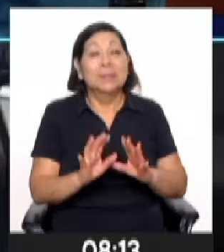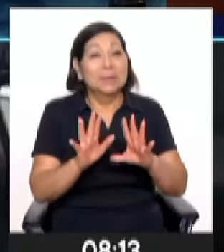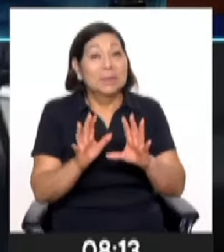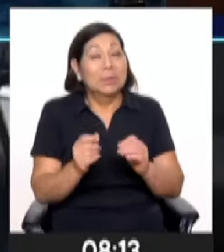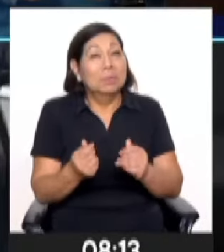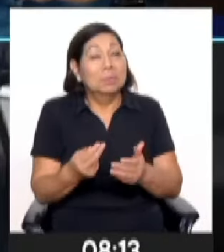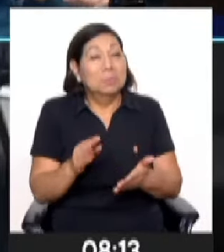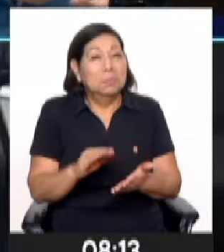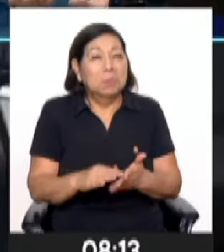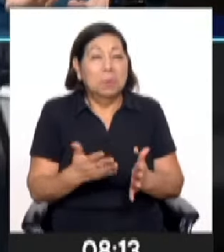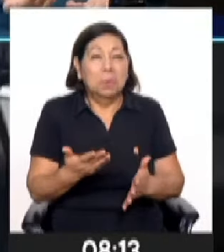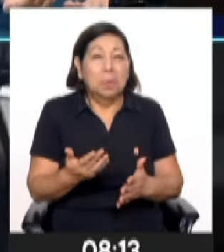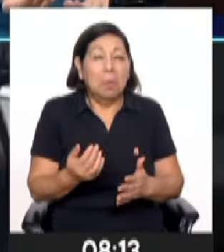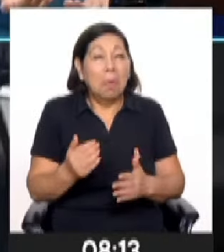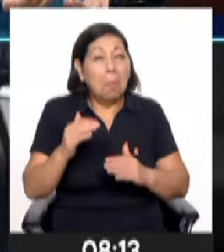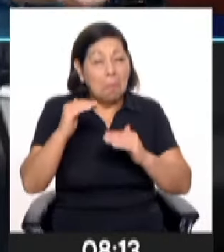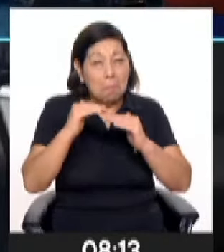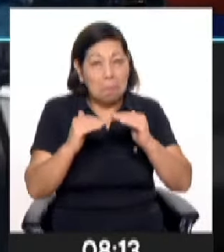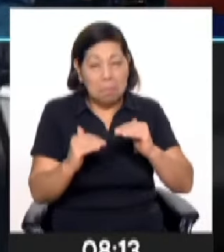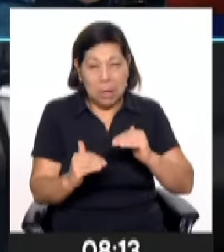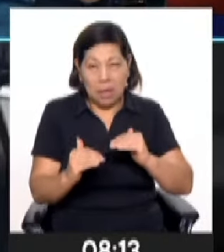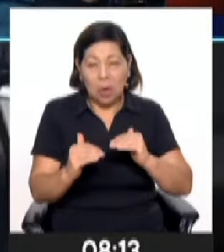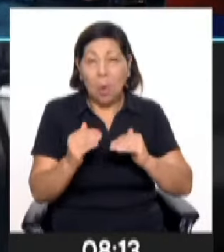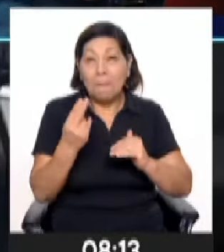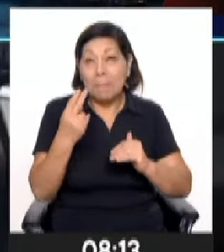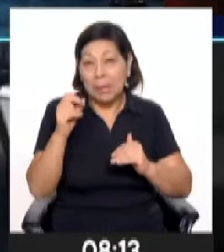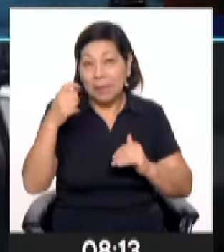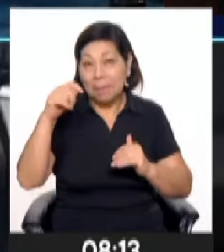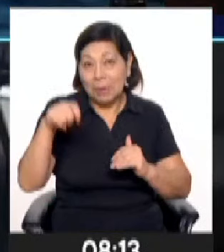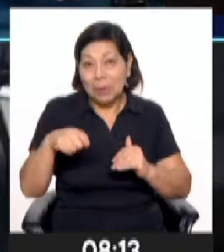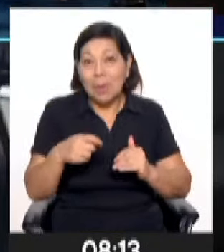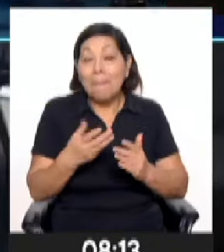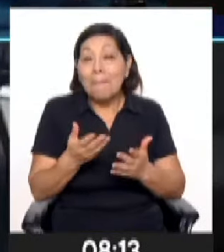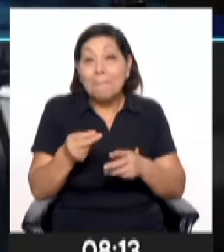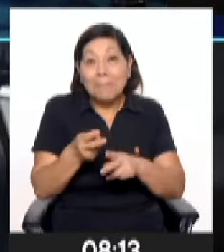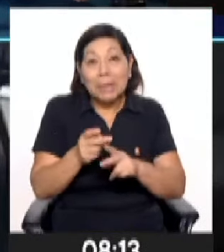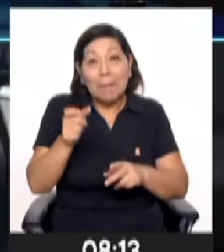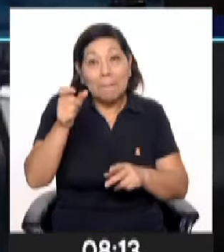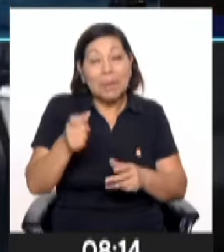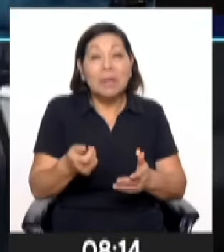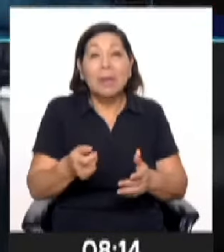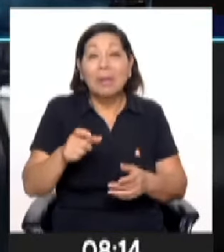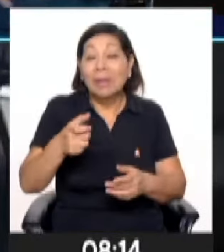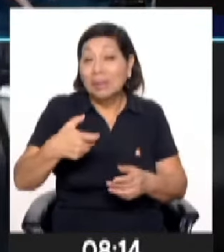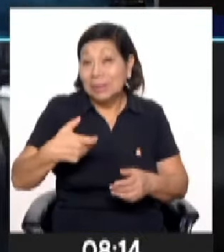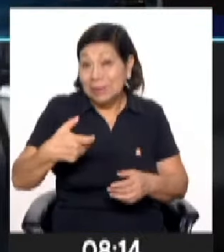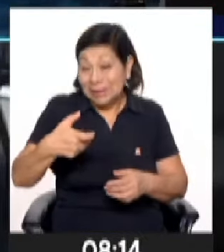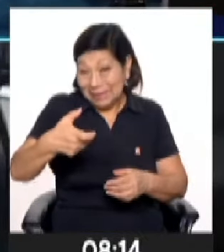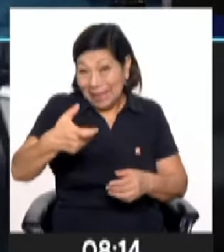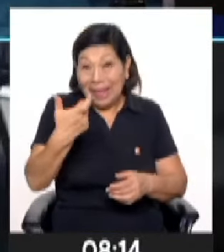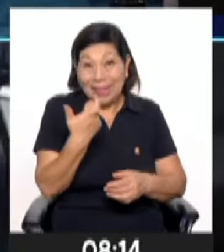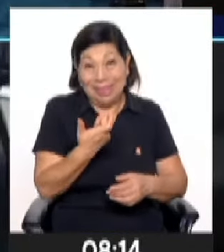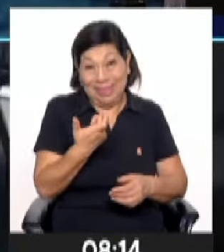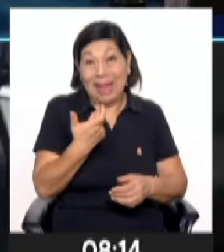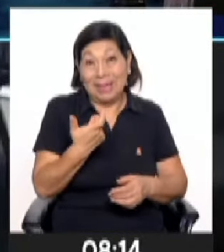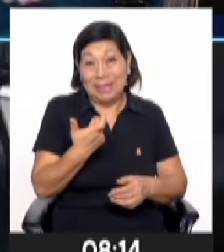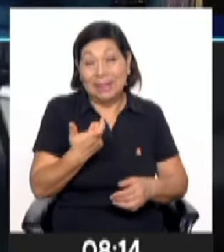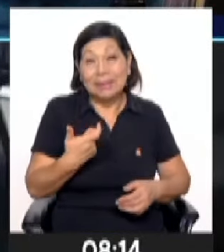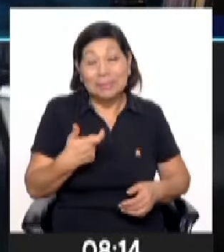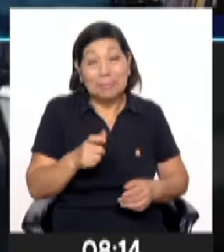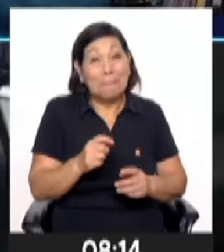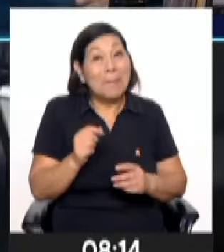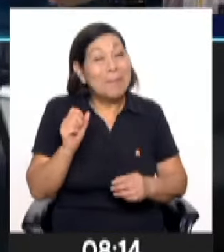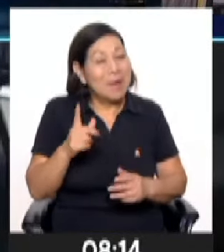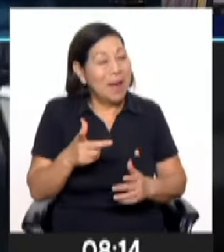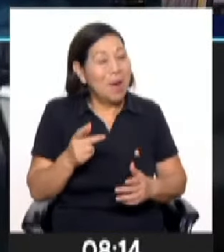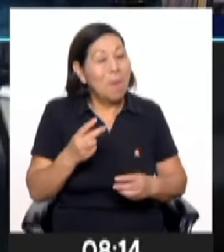mi cuenta sueldo podría tener tasas por debajo de 20% inclusive. Entonces, lo ideal es un préstamo personal. La tarjeta no es lo más adecuado, peor todavía si saco efectivo a la tarjeta, eso